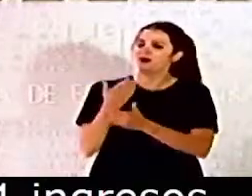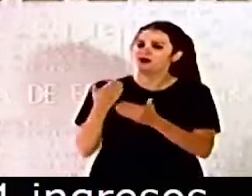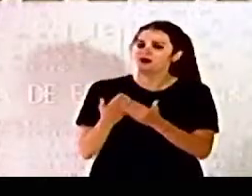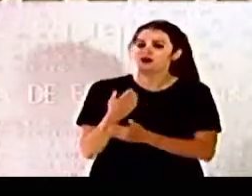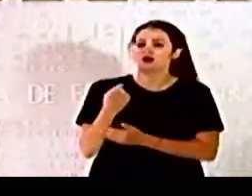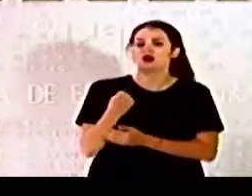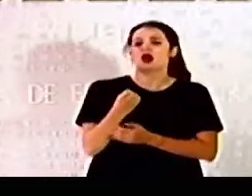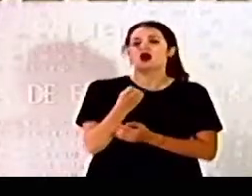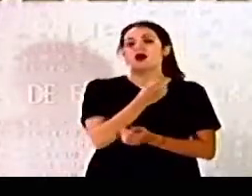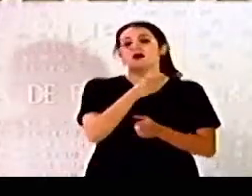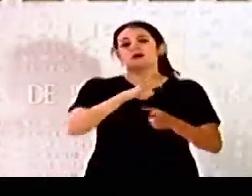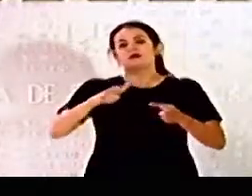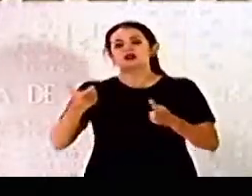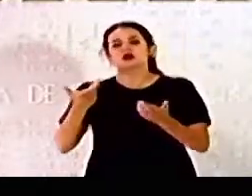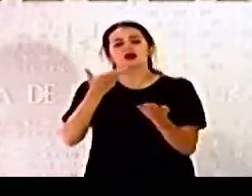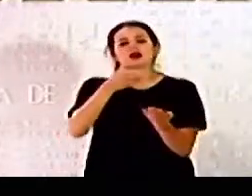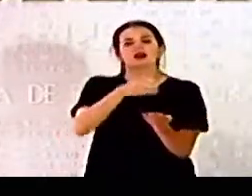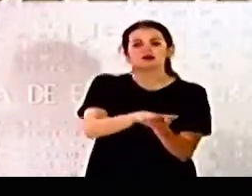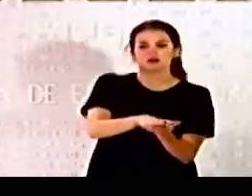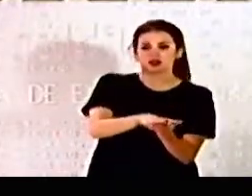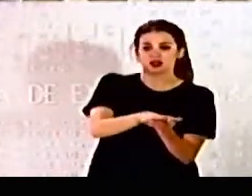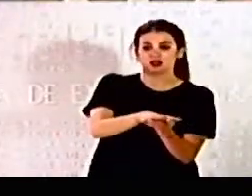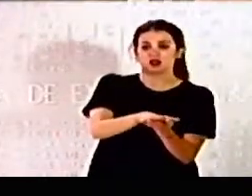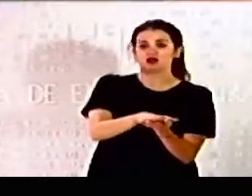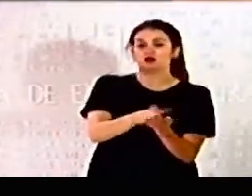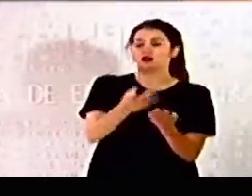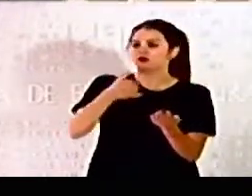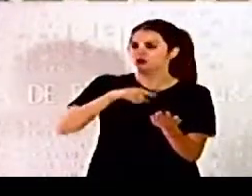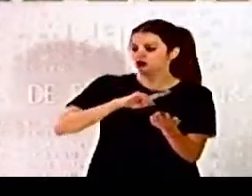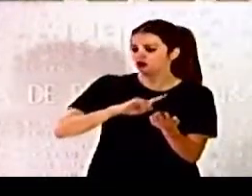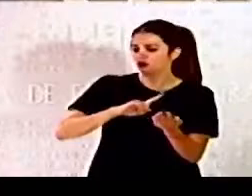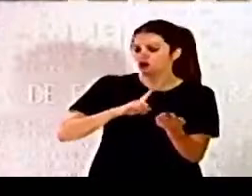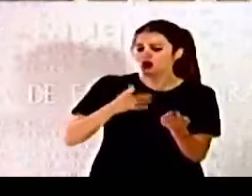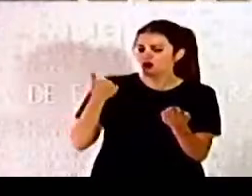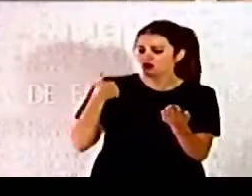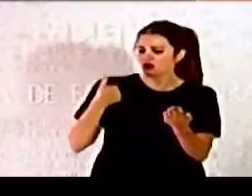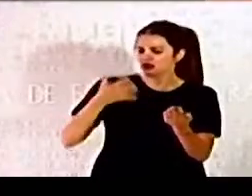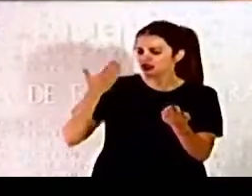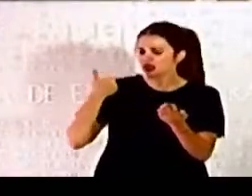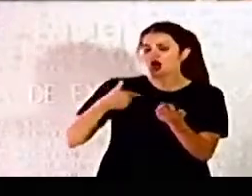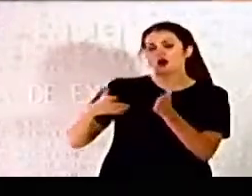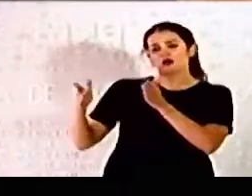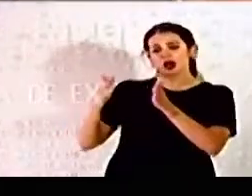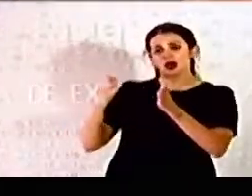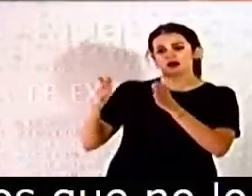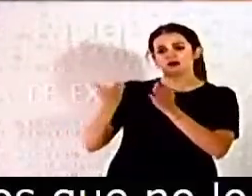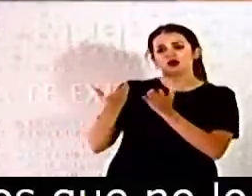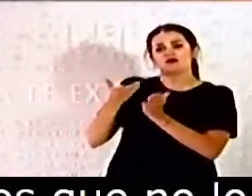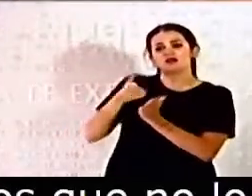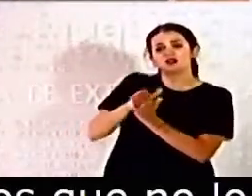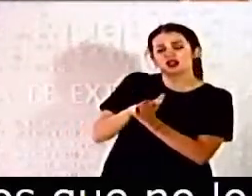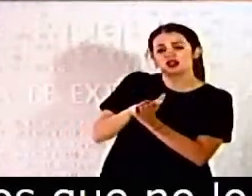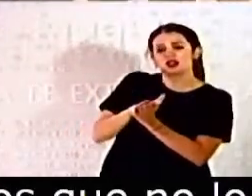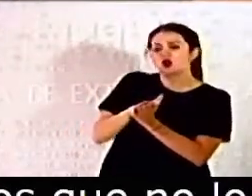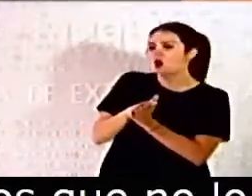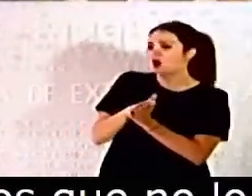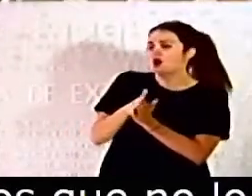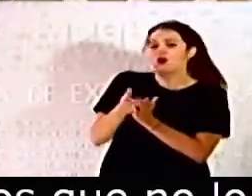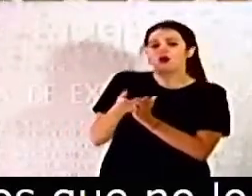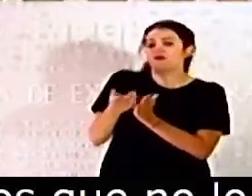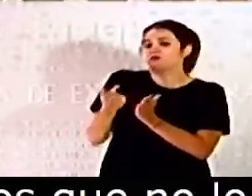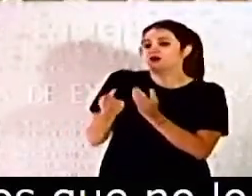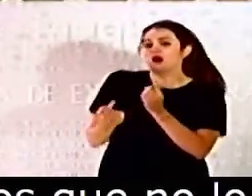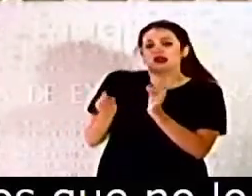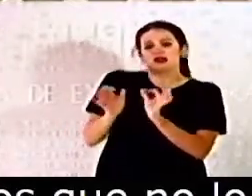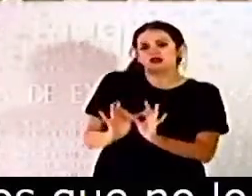fallecidos, que no lo dábamos en una buena temporada. Hemos pasado una temporada que teníamos bastantes días donde no